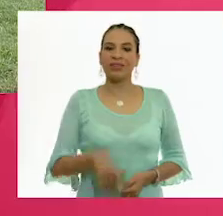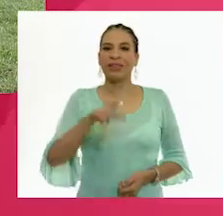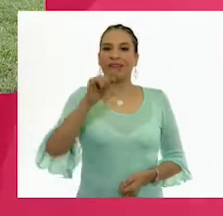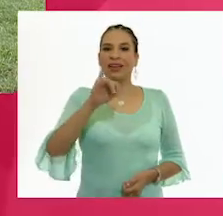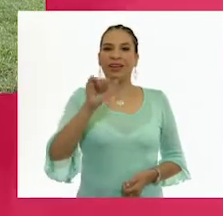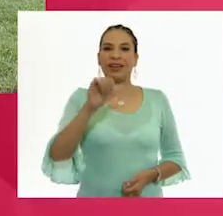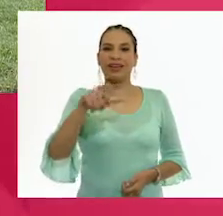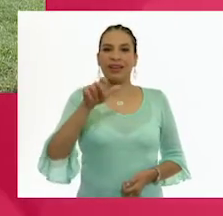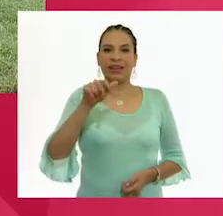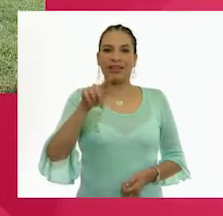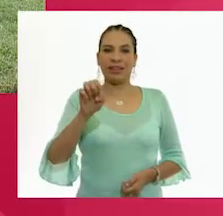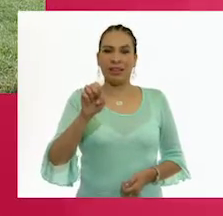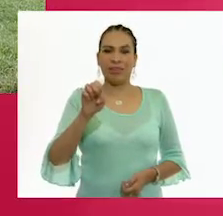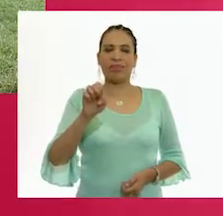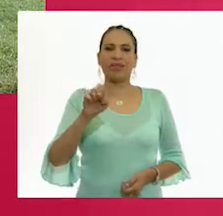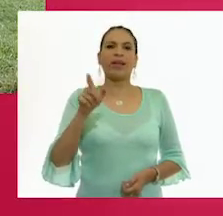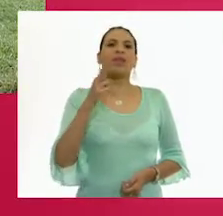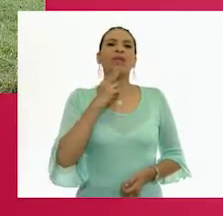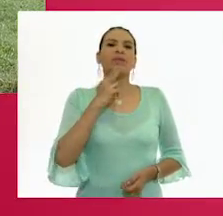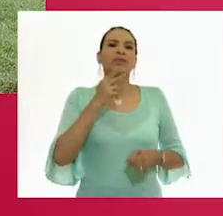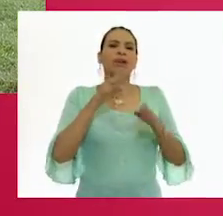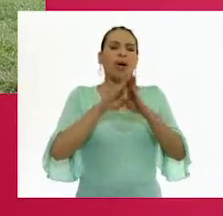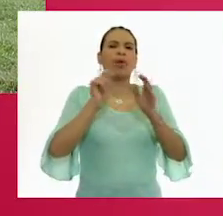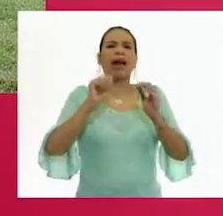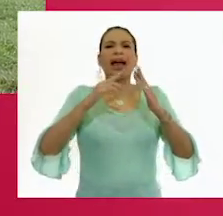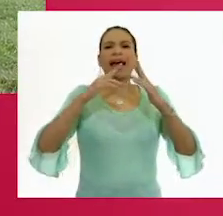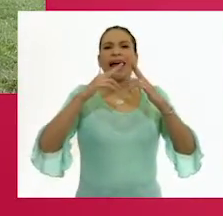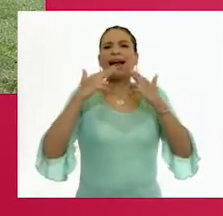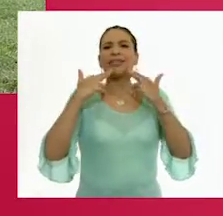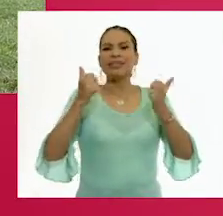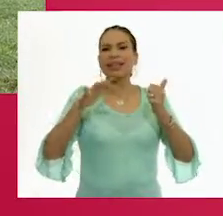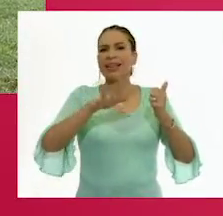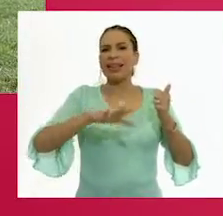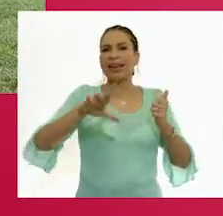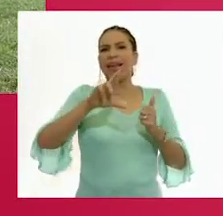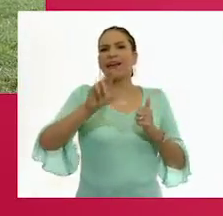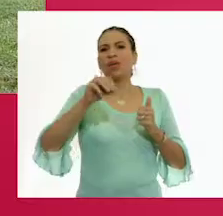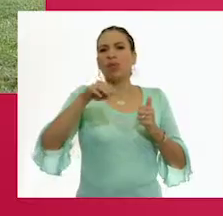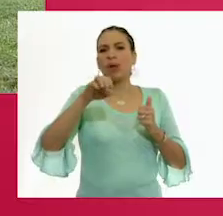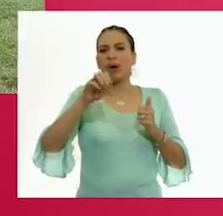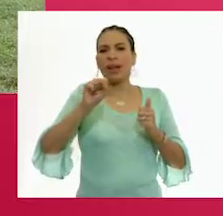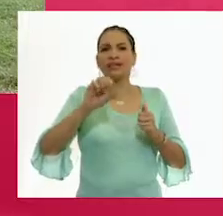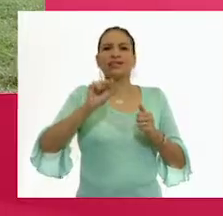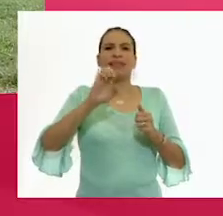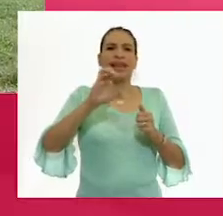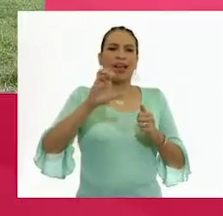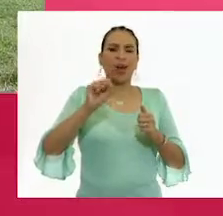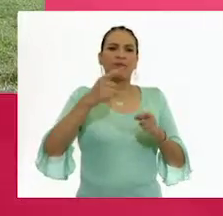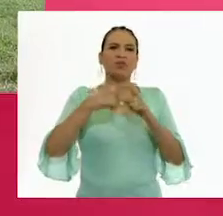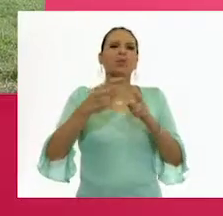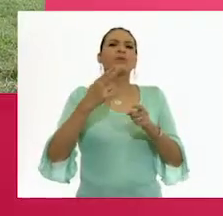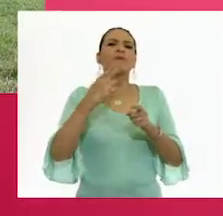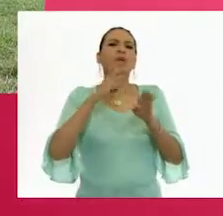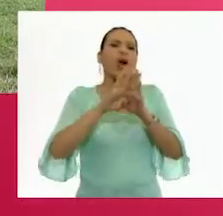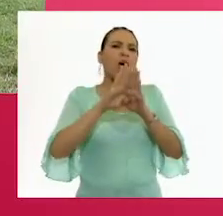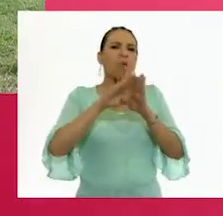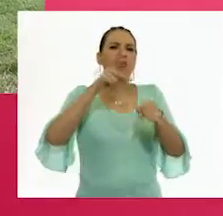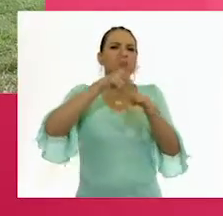Tecajete es la hacienda de los rumores, la hacienda de los ecos. Por sus muros,